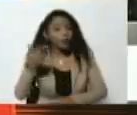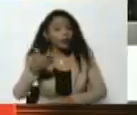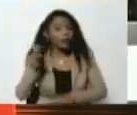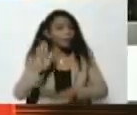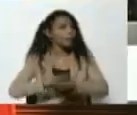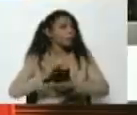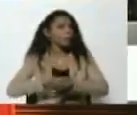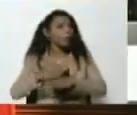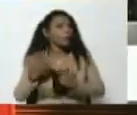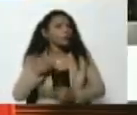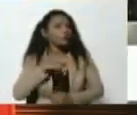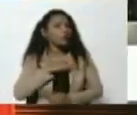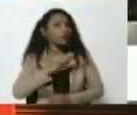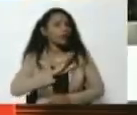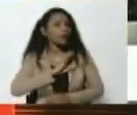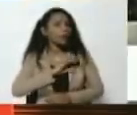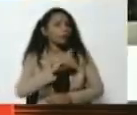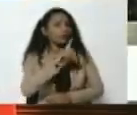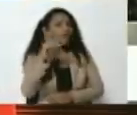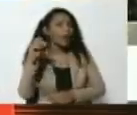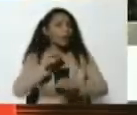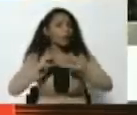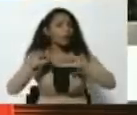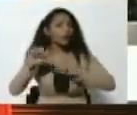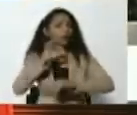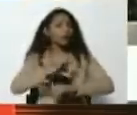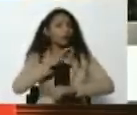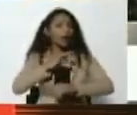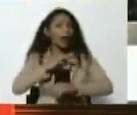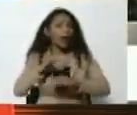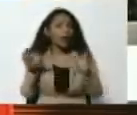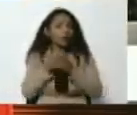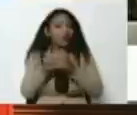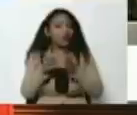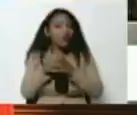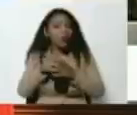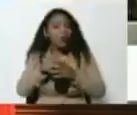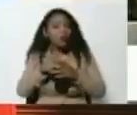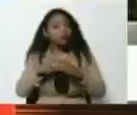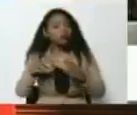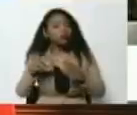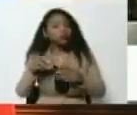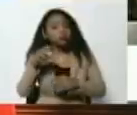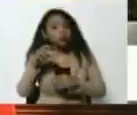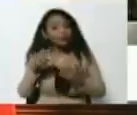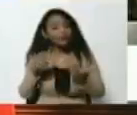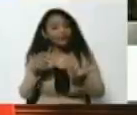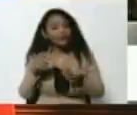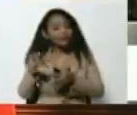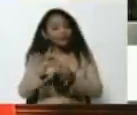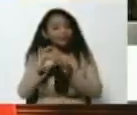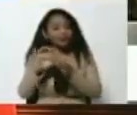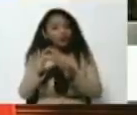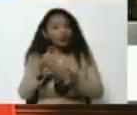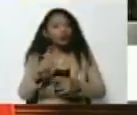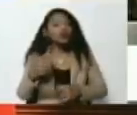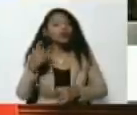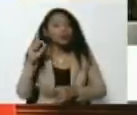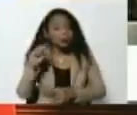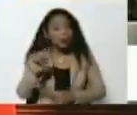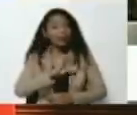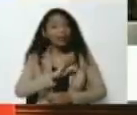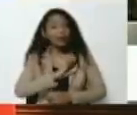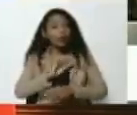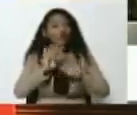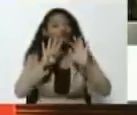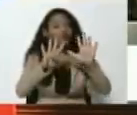porque nosotros tenemos más de 100 movimientos sociales en el Gran Polo Patriótico Unido, pero también tenemos